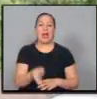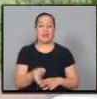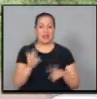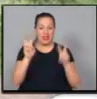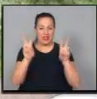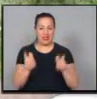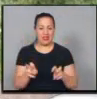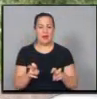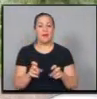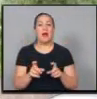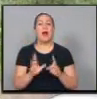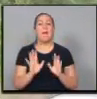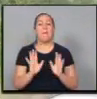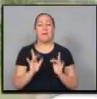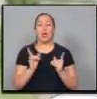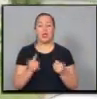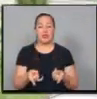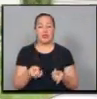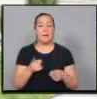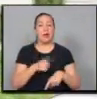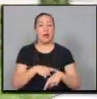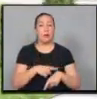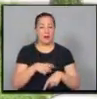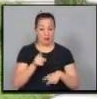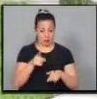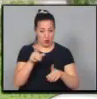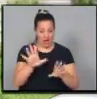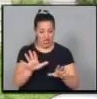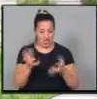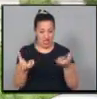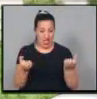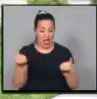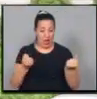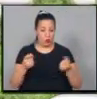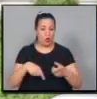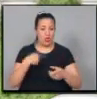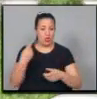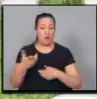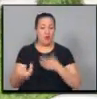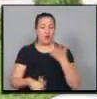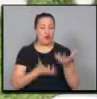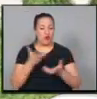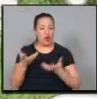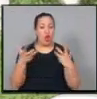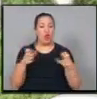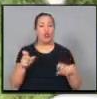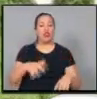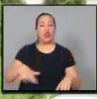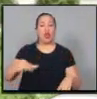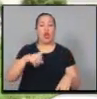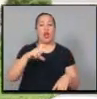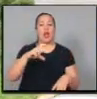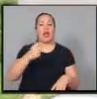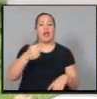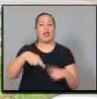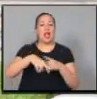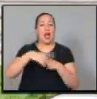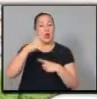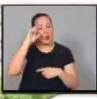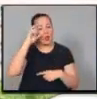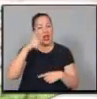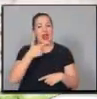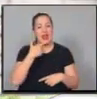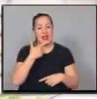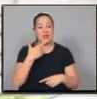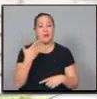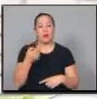pero también hay un momento, así quedó el auto, ¿no? Que después fue incendiado, apareció en Cañuelas, ayer no teníamos esta imagen, por eso